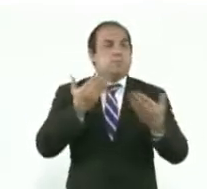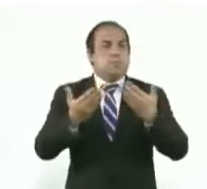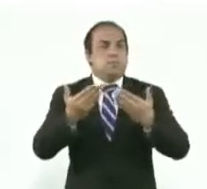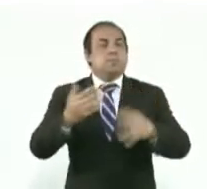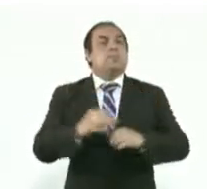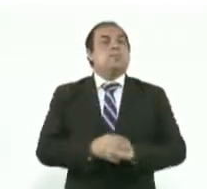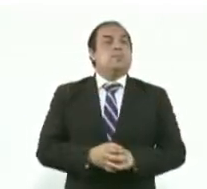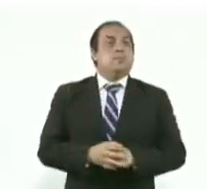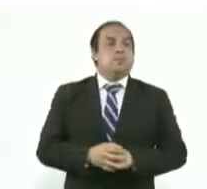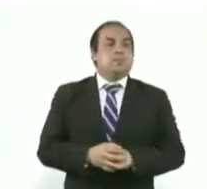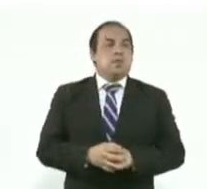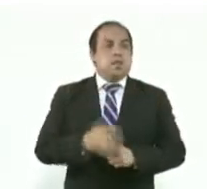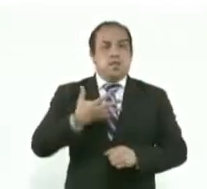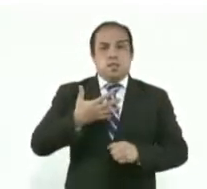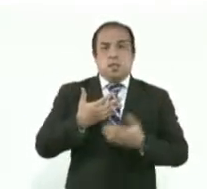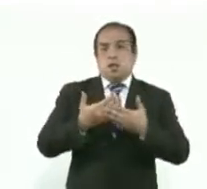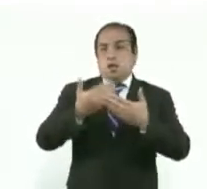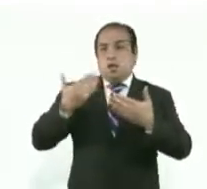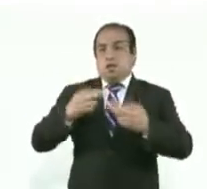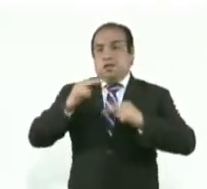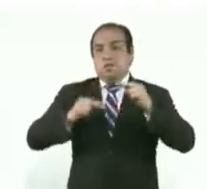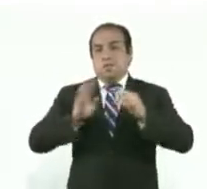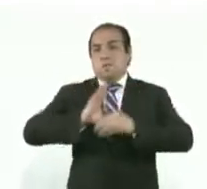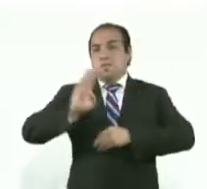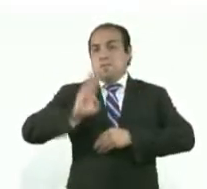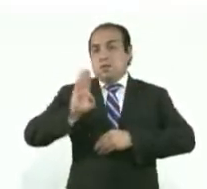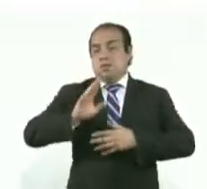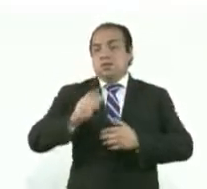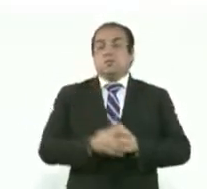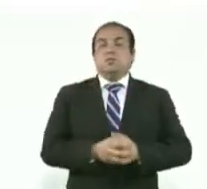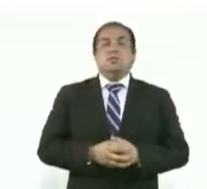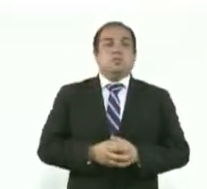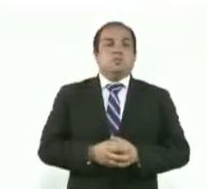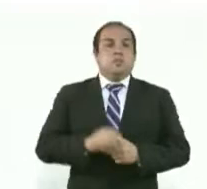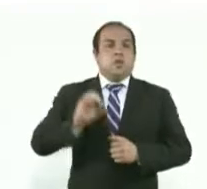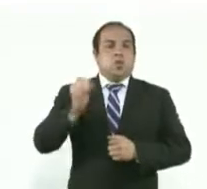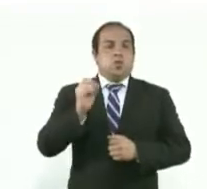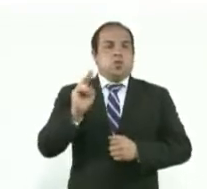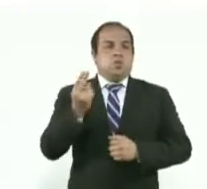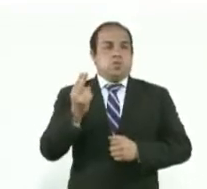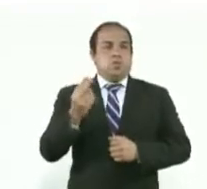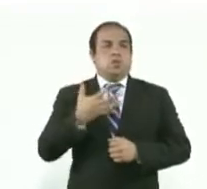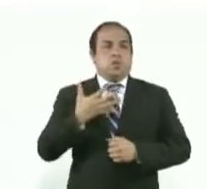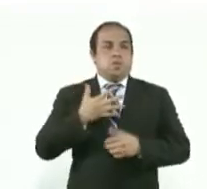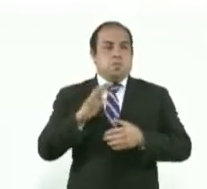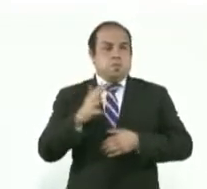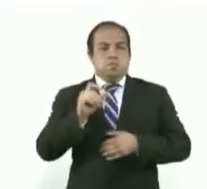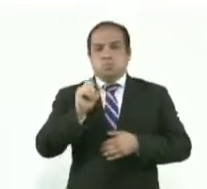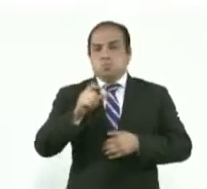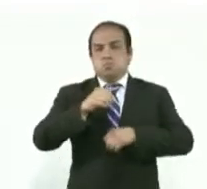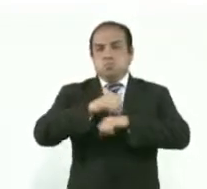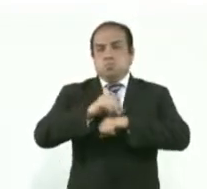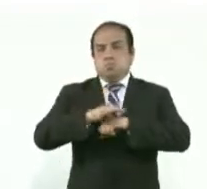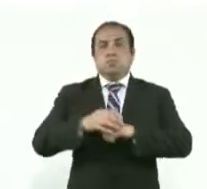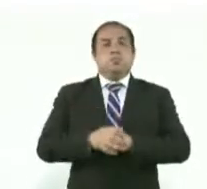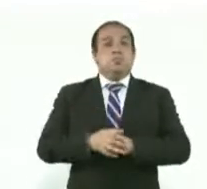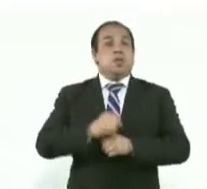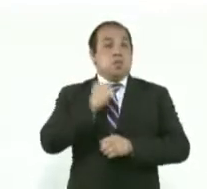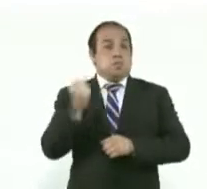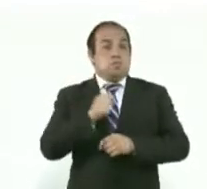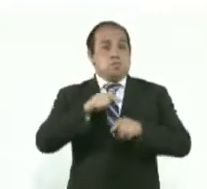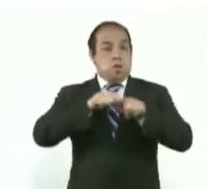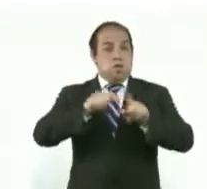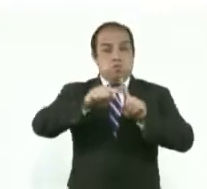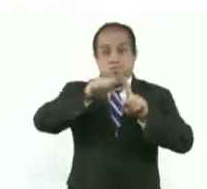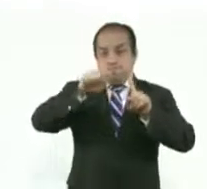comparado con cómo venía bajando cuando estábamos en niveles similares en octubre y noviembre, que teníamos más o menos este mismo número. Entonces, afortunadamente